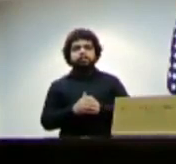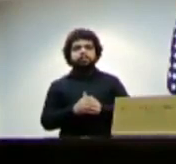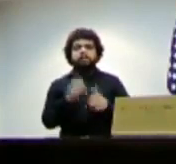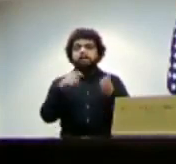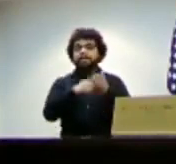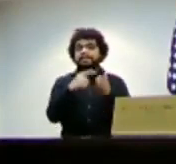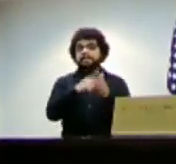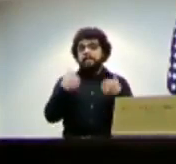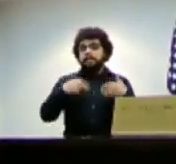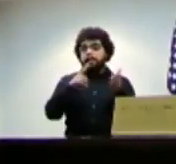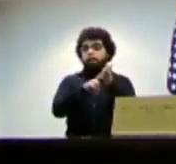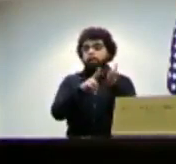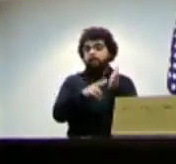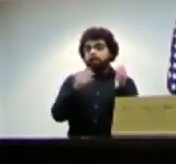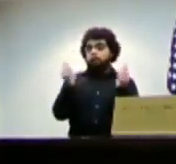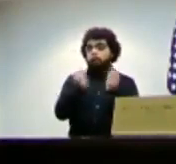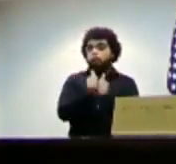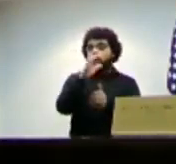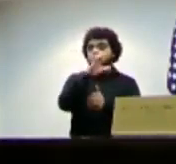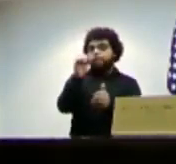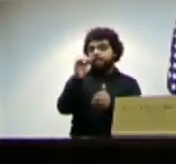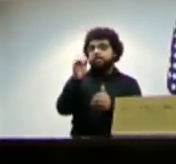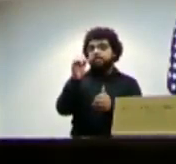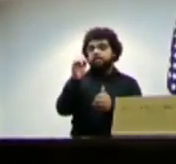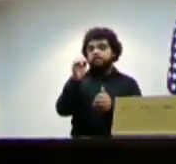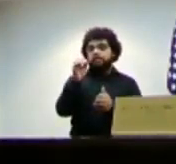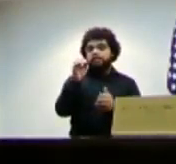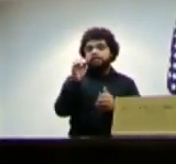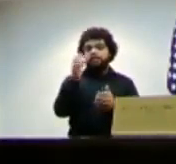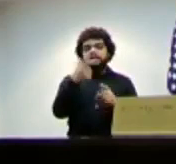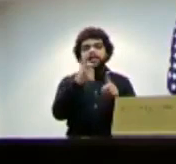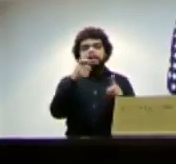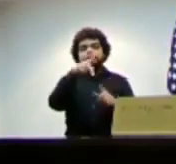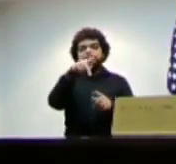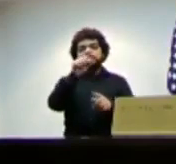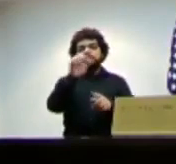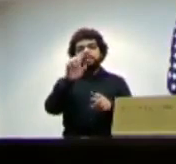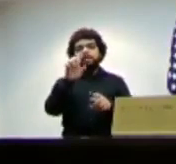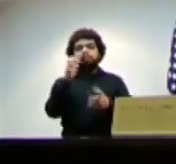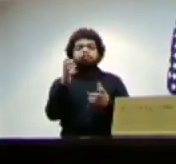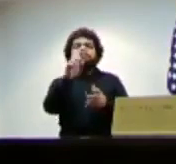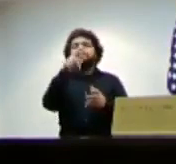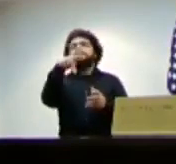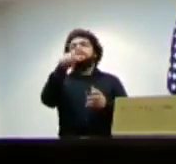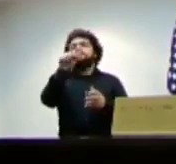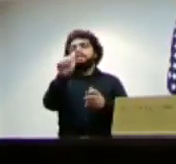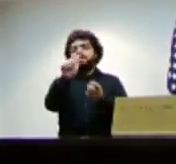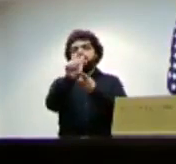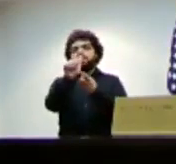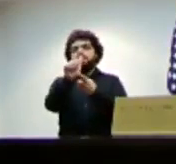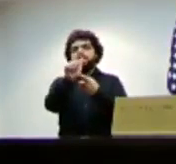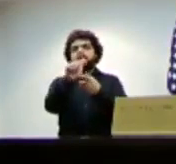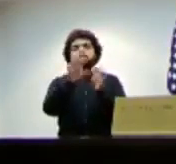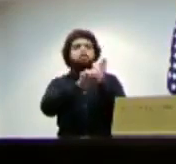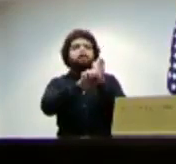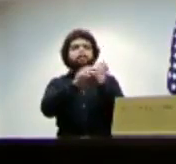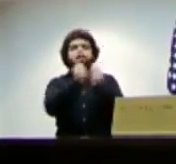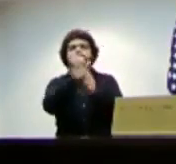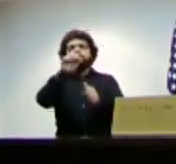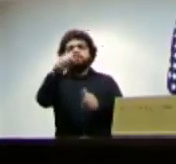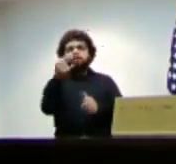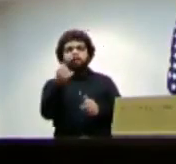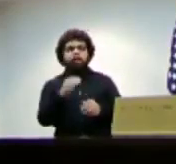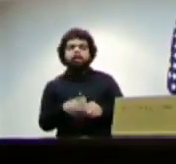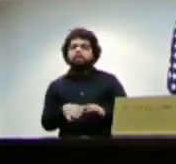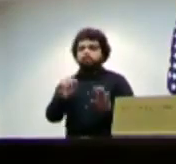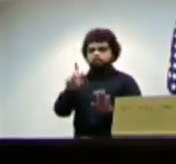contratos con manufactureros de LTSA, como es el caso de San Juan, y depende de las horas de servicio de las